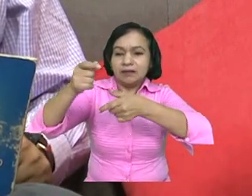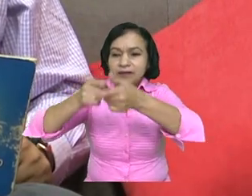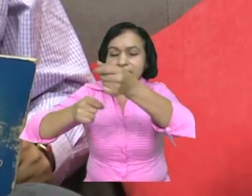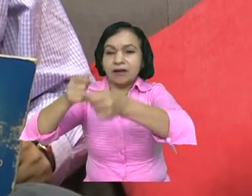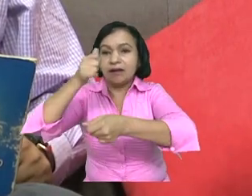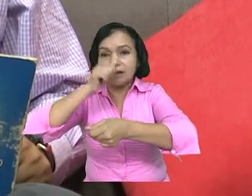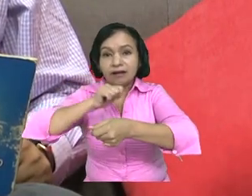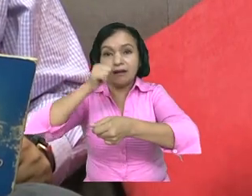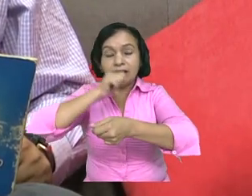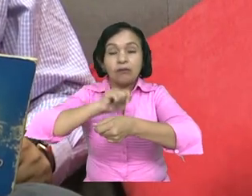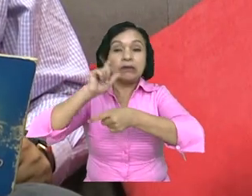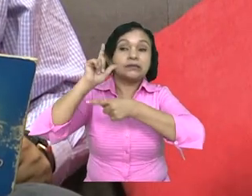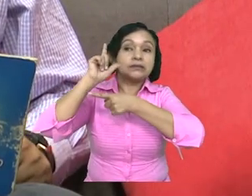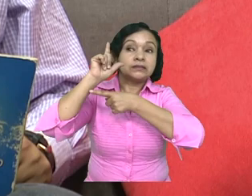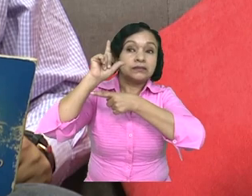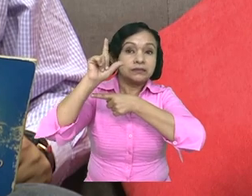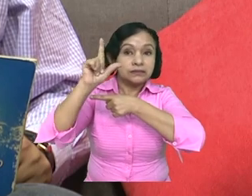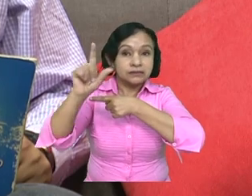justeza,